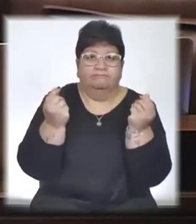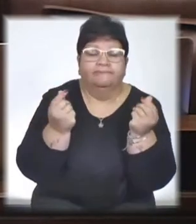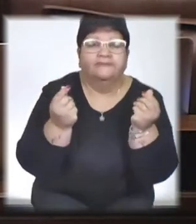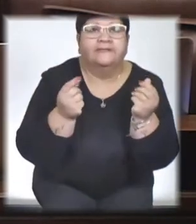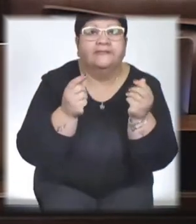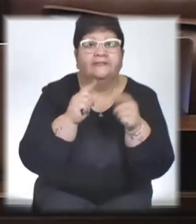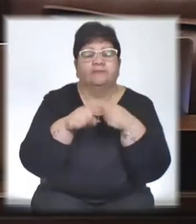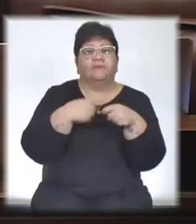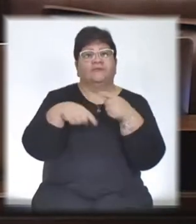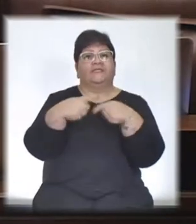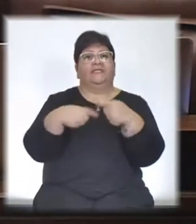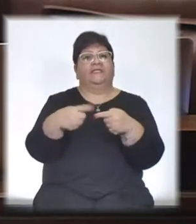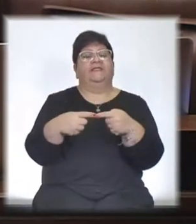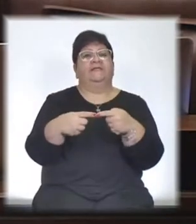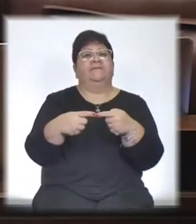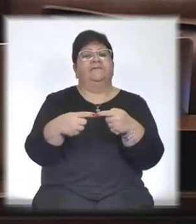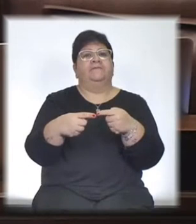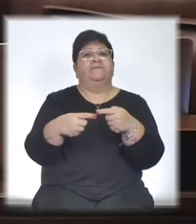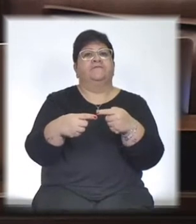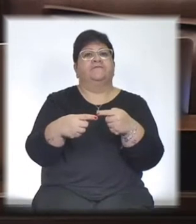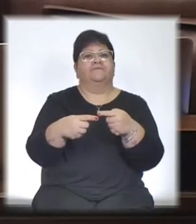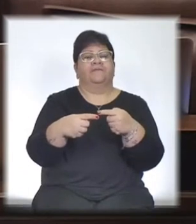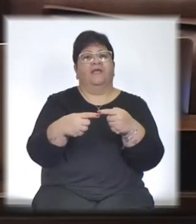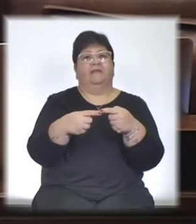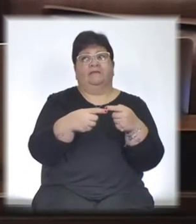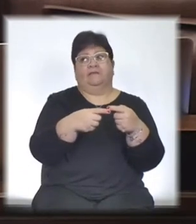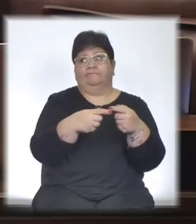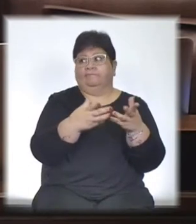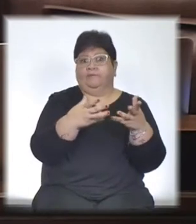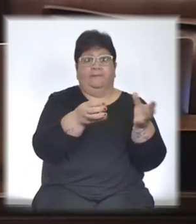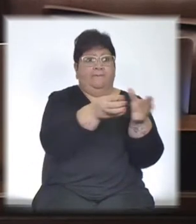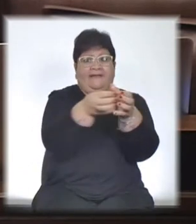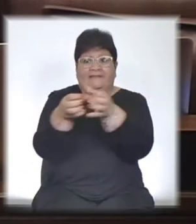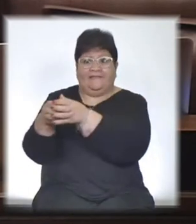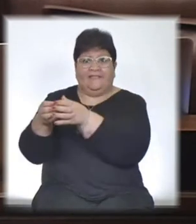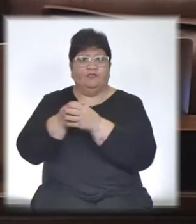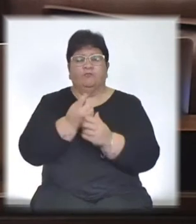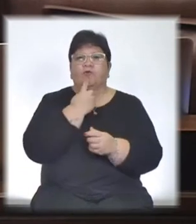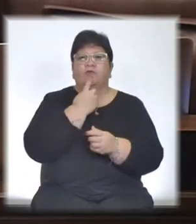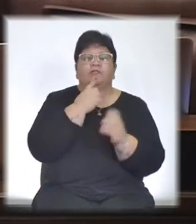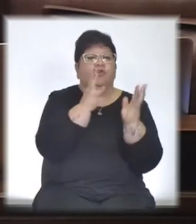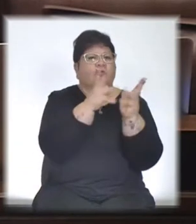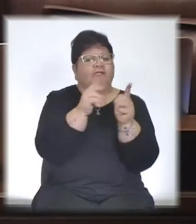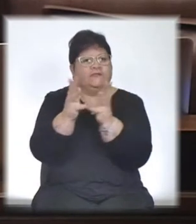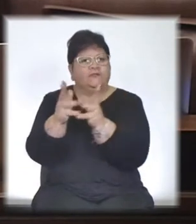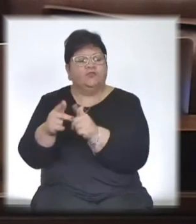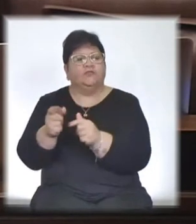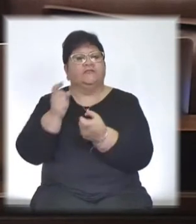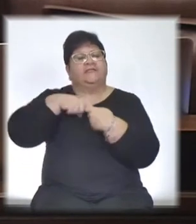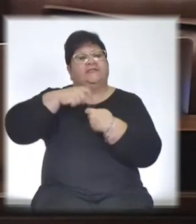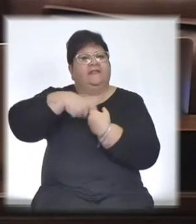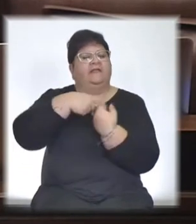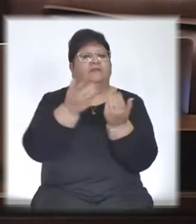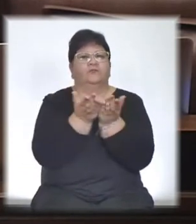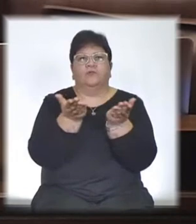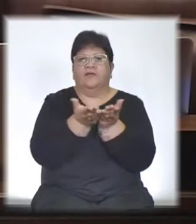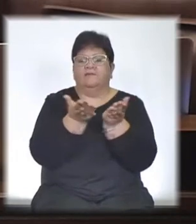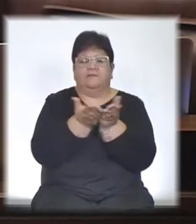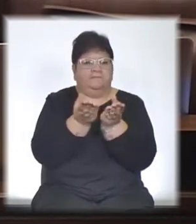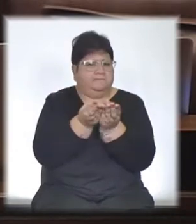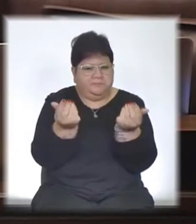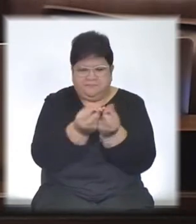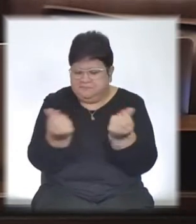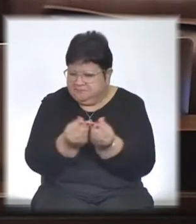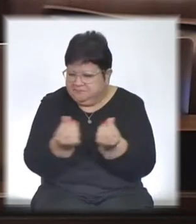de la ilegalización de los partidos políticos, de las organizaciones sindicales y estudiantiles, principales destinatarios